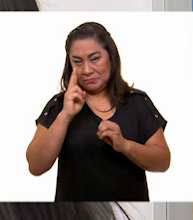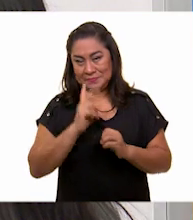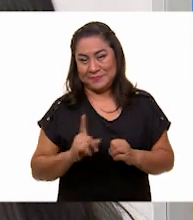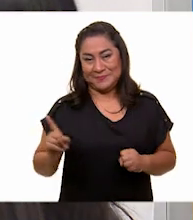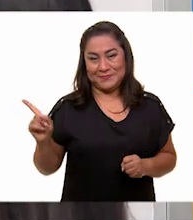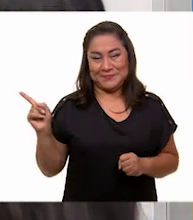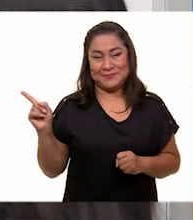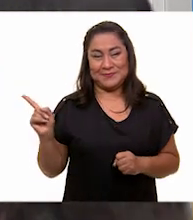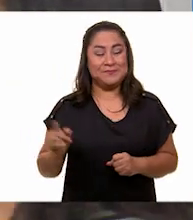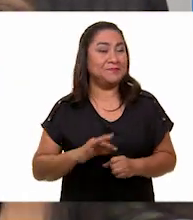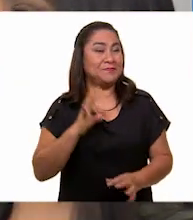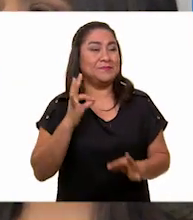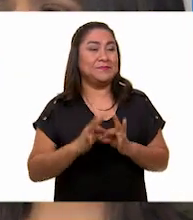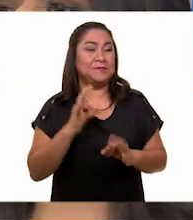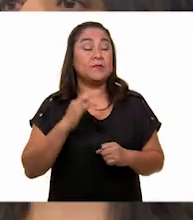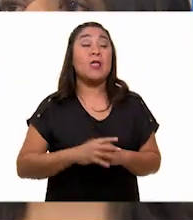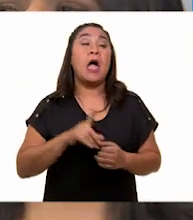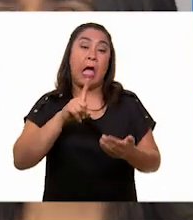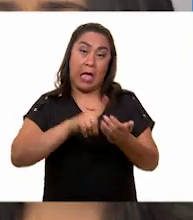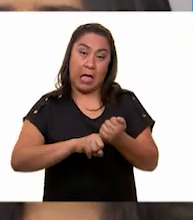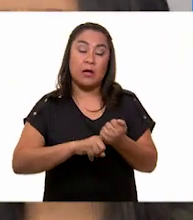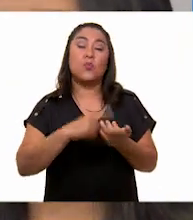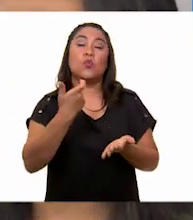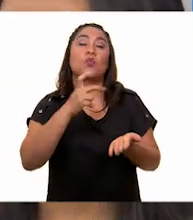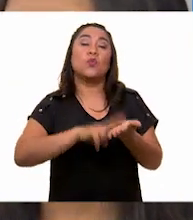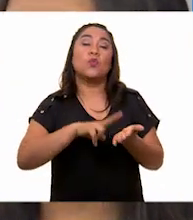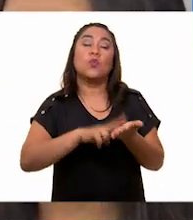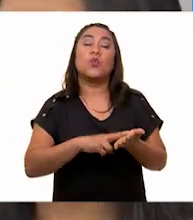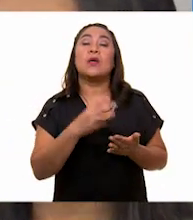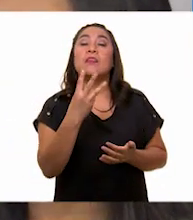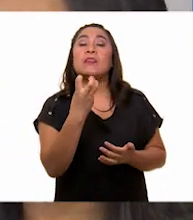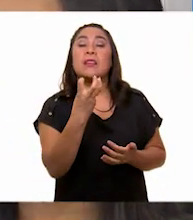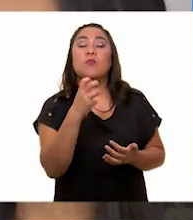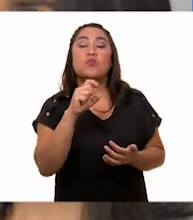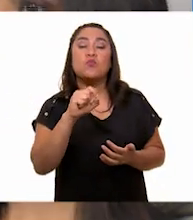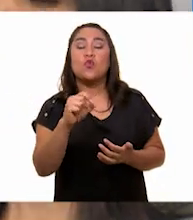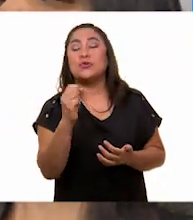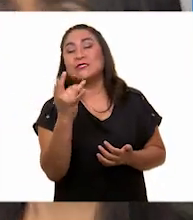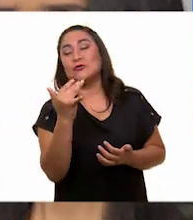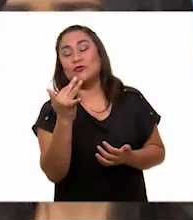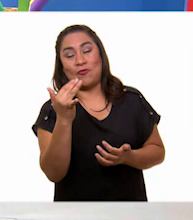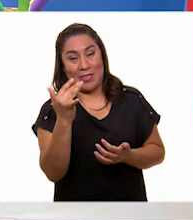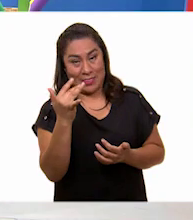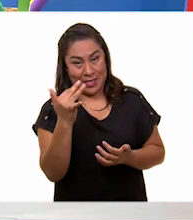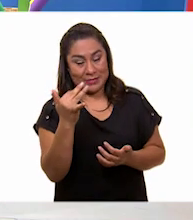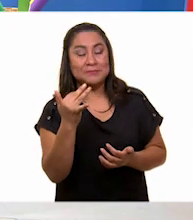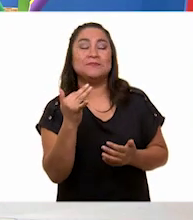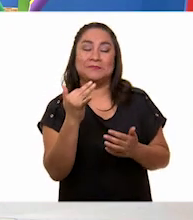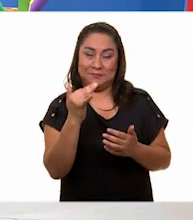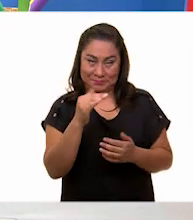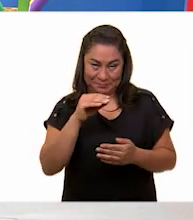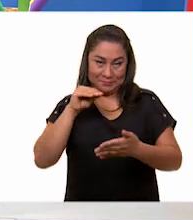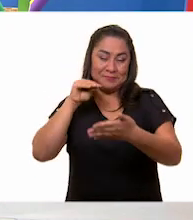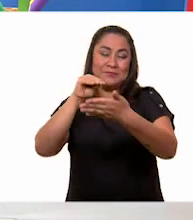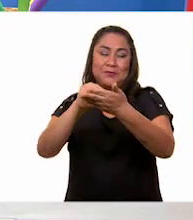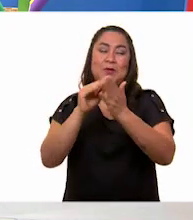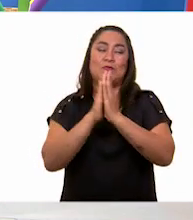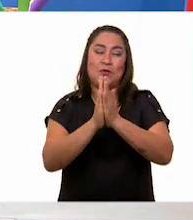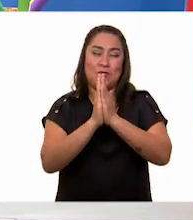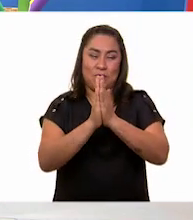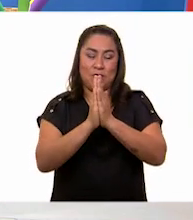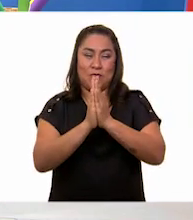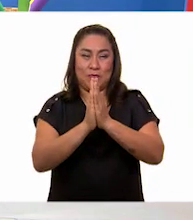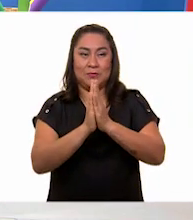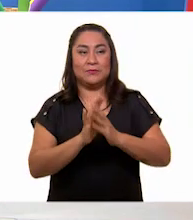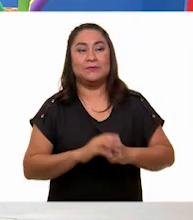que subir. Listo, maestra, 3 pesos con 50 centavos exactitos. Por favor, anota en la tabla el resultado. En